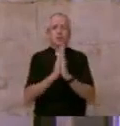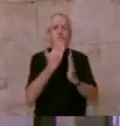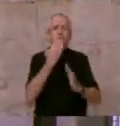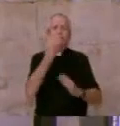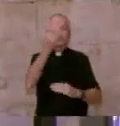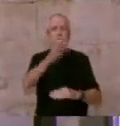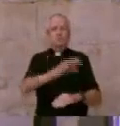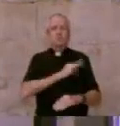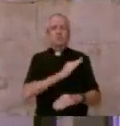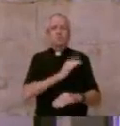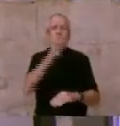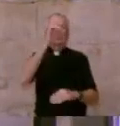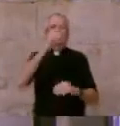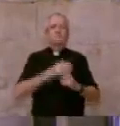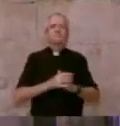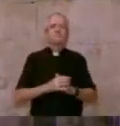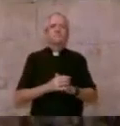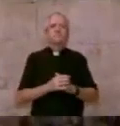Señor.